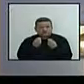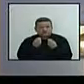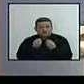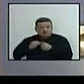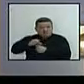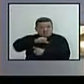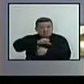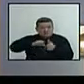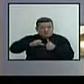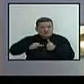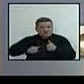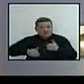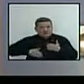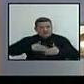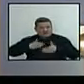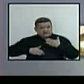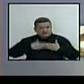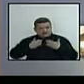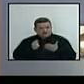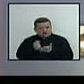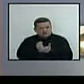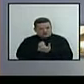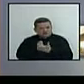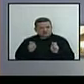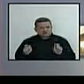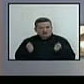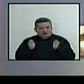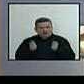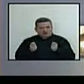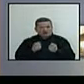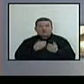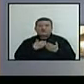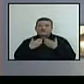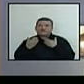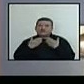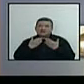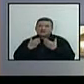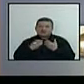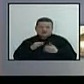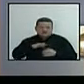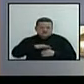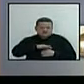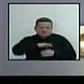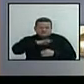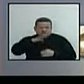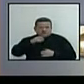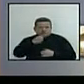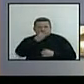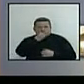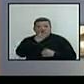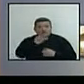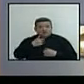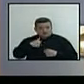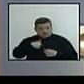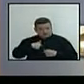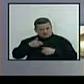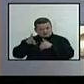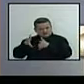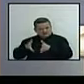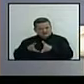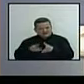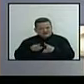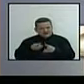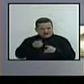Devuélveme la alegría de tu salvación, afiánzame con espíritu generoso. Enseñaré a los malvados